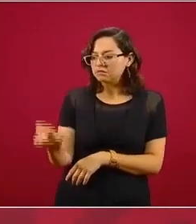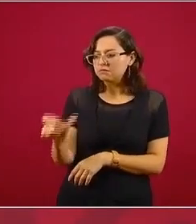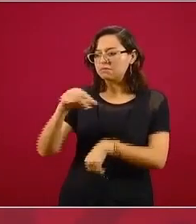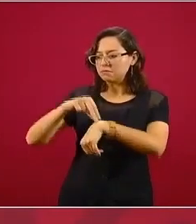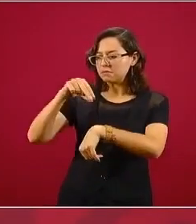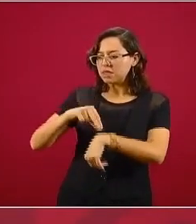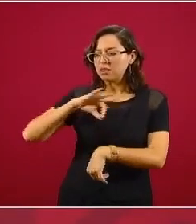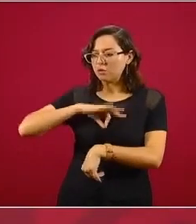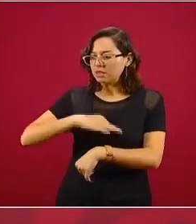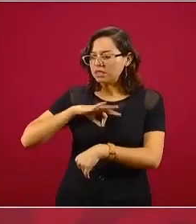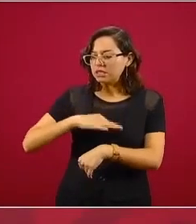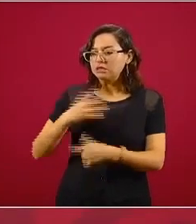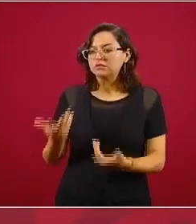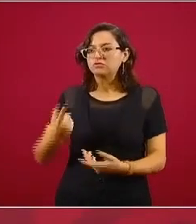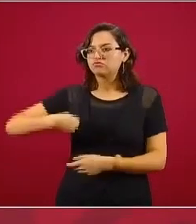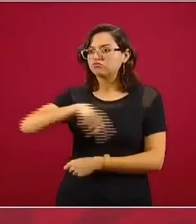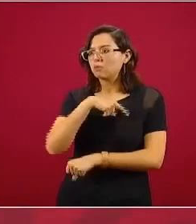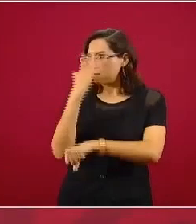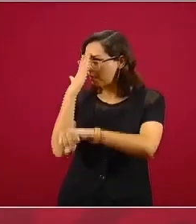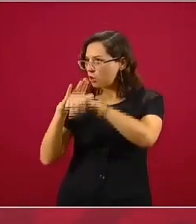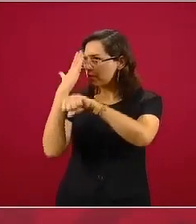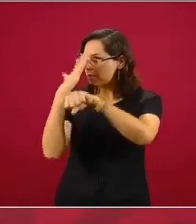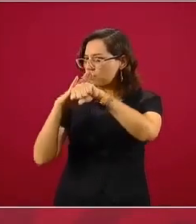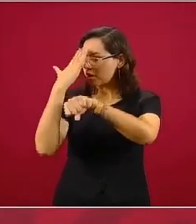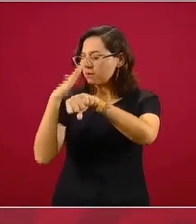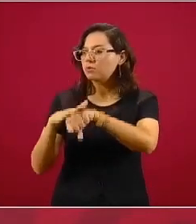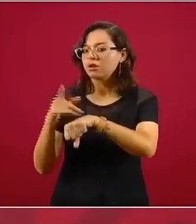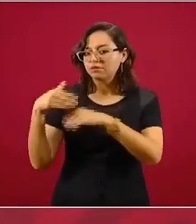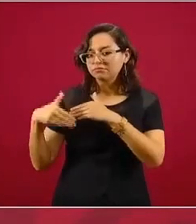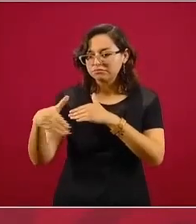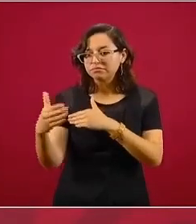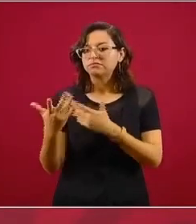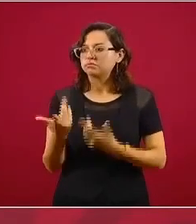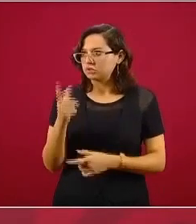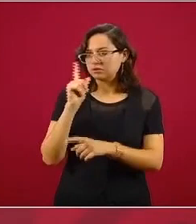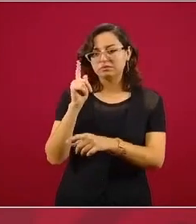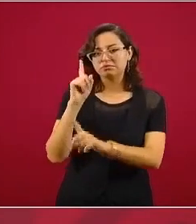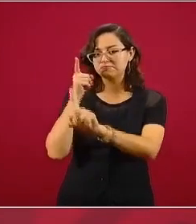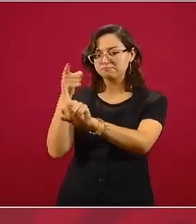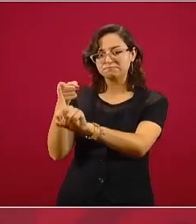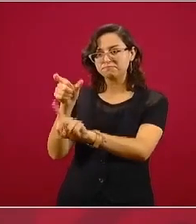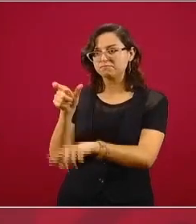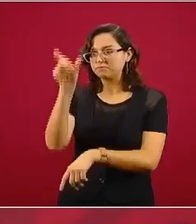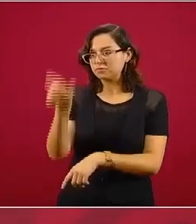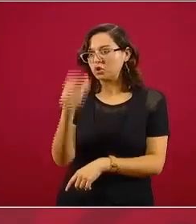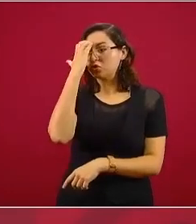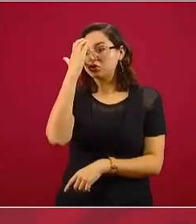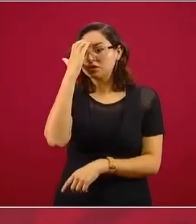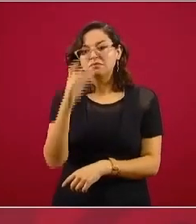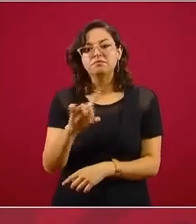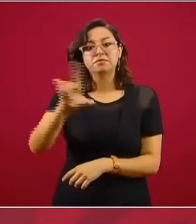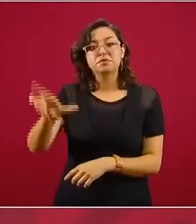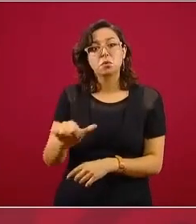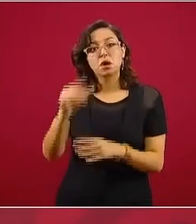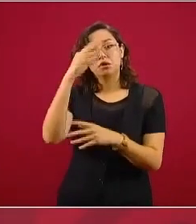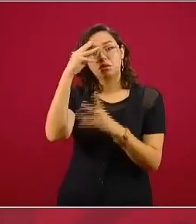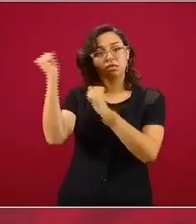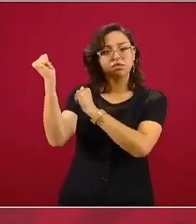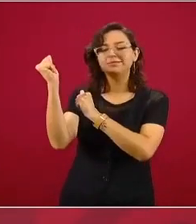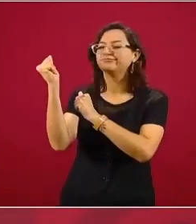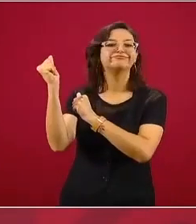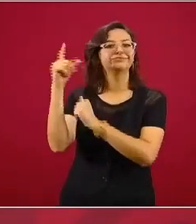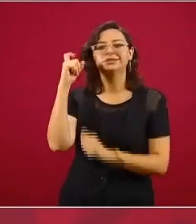humano, pues nos lleva a esperarlo y ya decir, pues hay memoria, pues ¿qué falta? Va a estar difícil que lo olvidemos después de esta